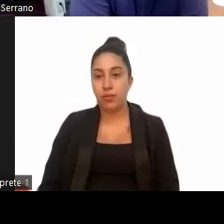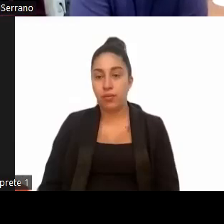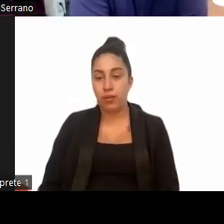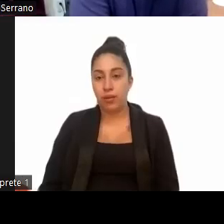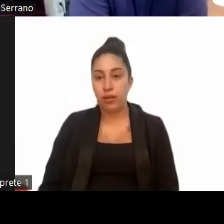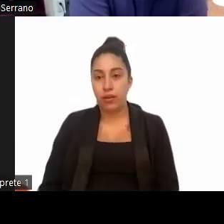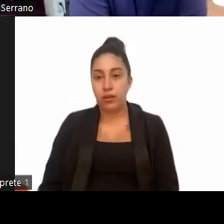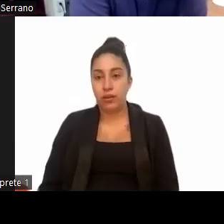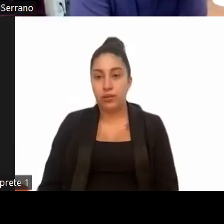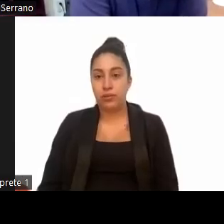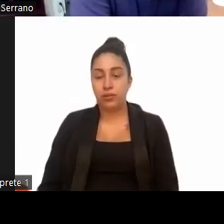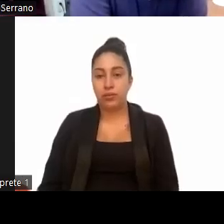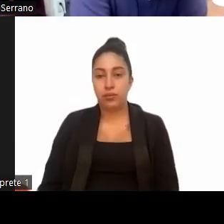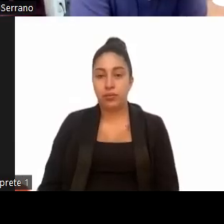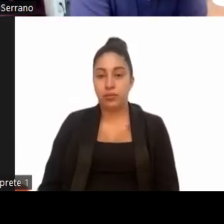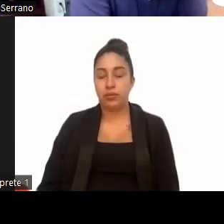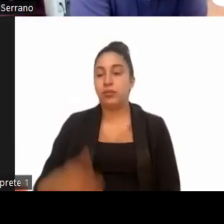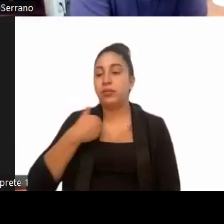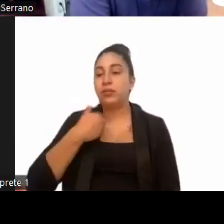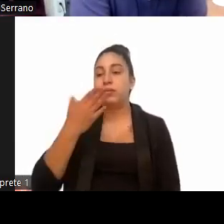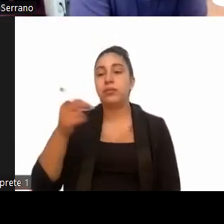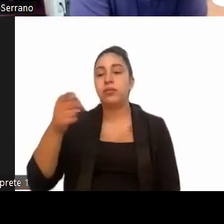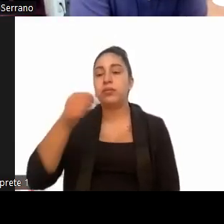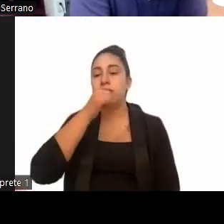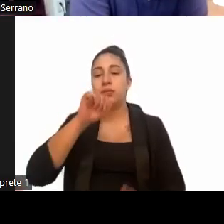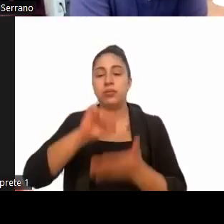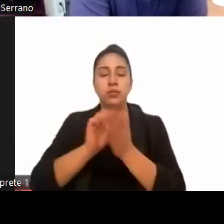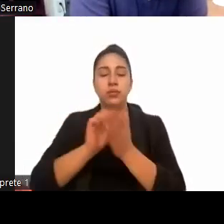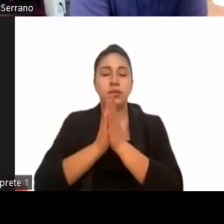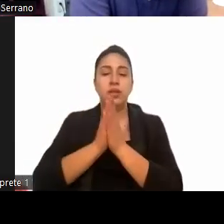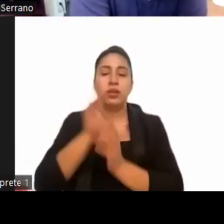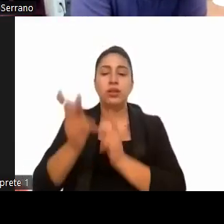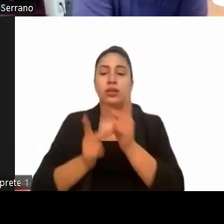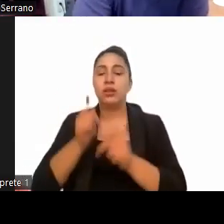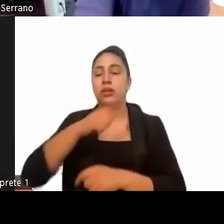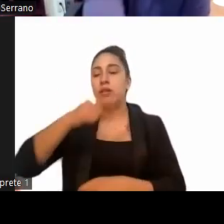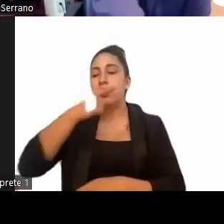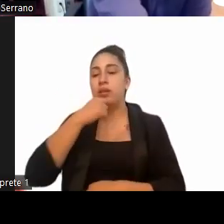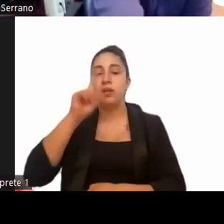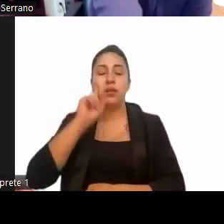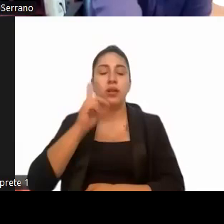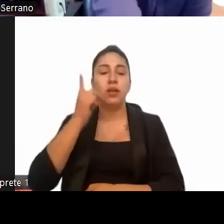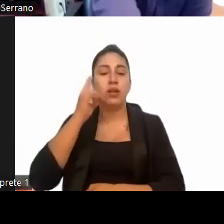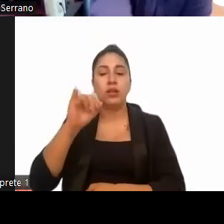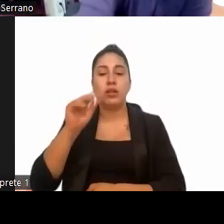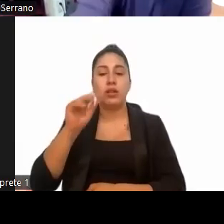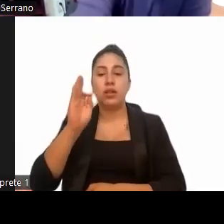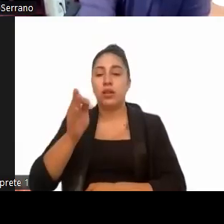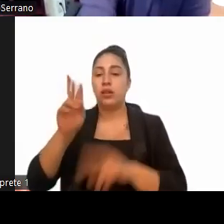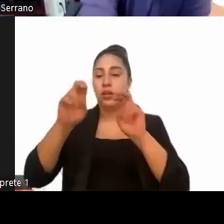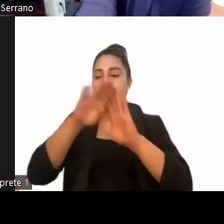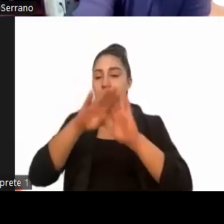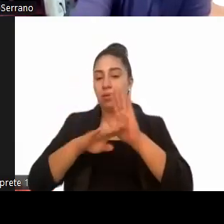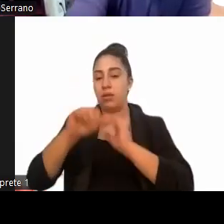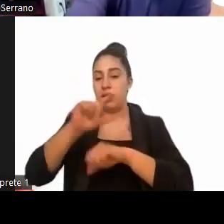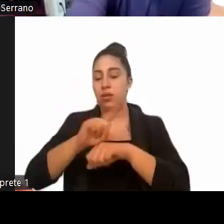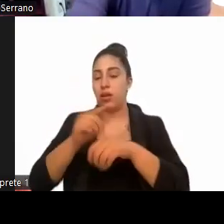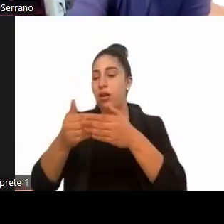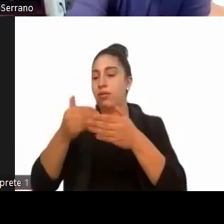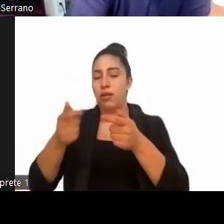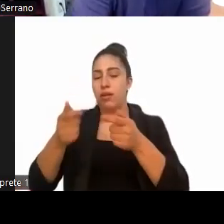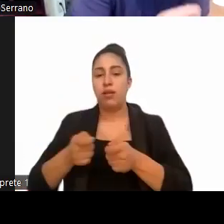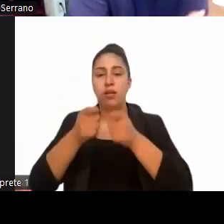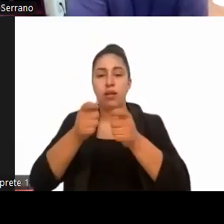Le solicito al secretario se pusiera a consultar la dispensa y, en su caso, aprobación del orden del día, toda vez que fue enviada oportunamente